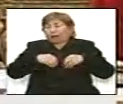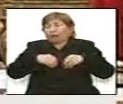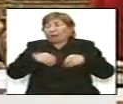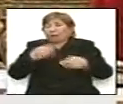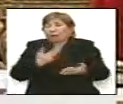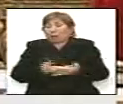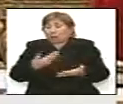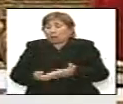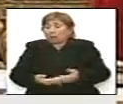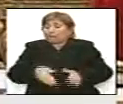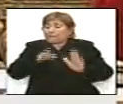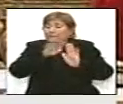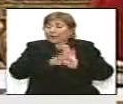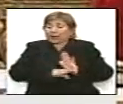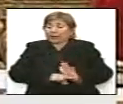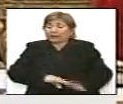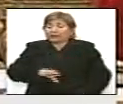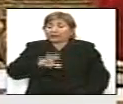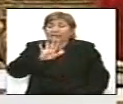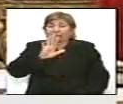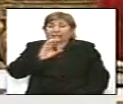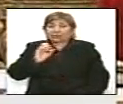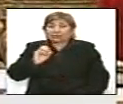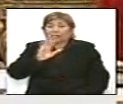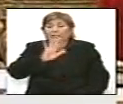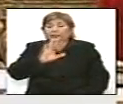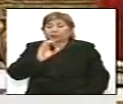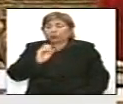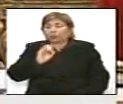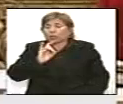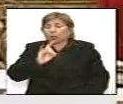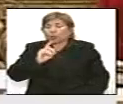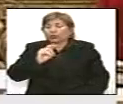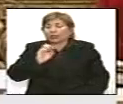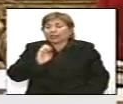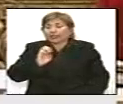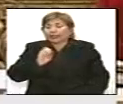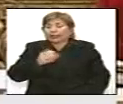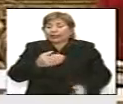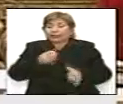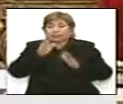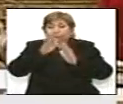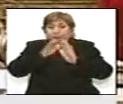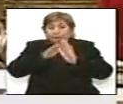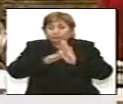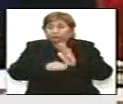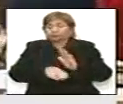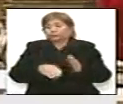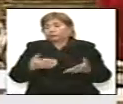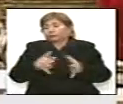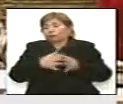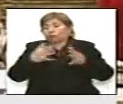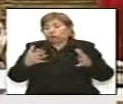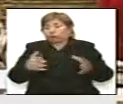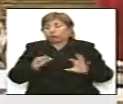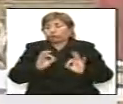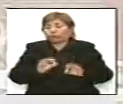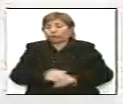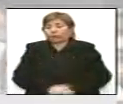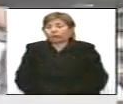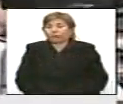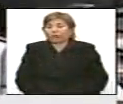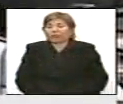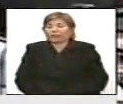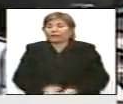de bajar de 500 a 50 watts que es una disminución en realidad bastante considerable